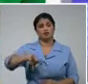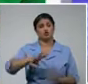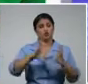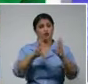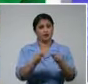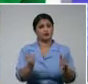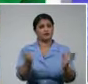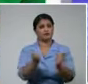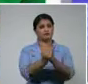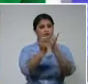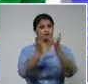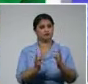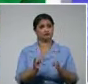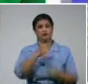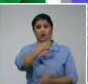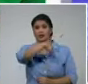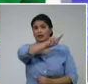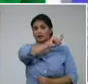de incidencia